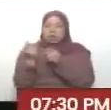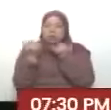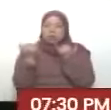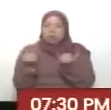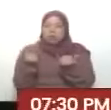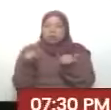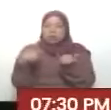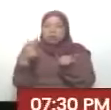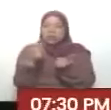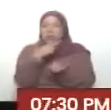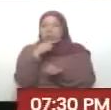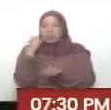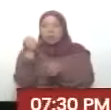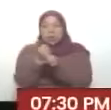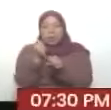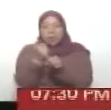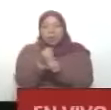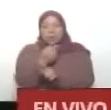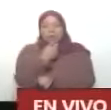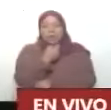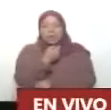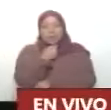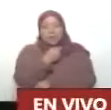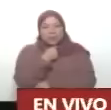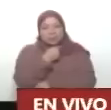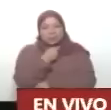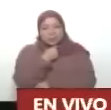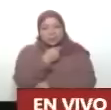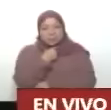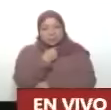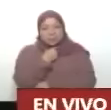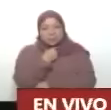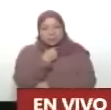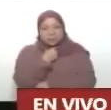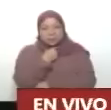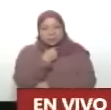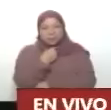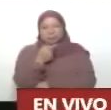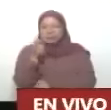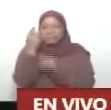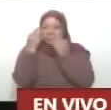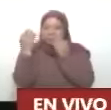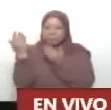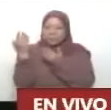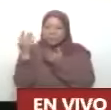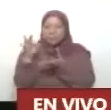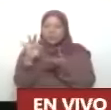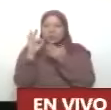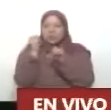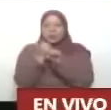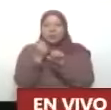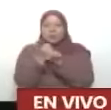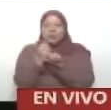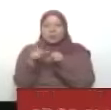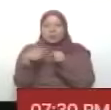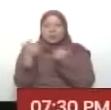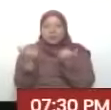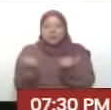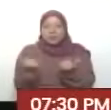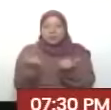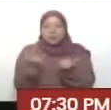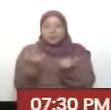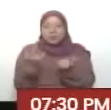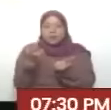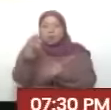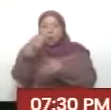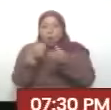quedó fue fino yo. ¿Ah? Y el mío ahora. Y el de Silita. Yo les dije que le iba a mostrar la manga de